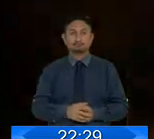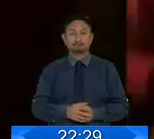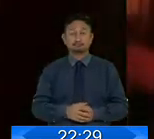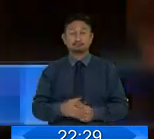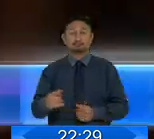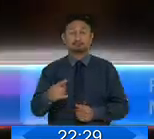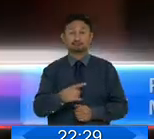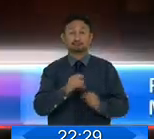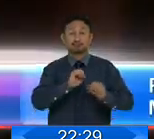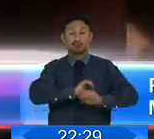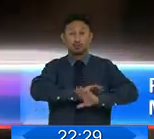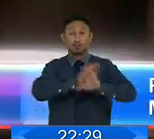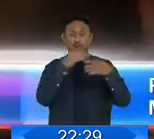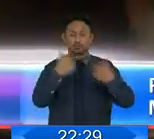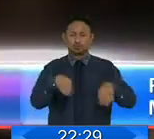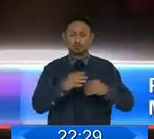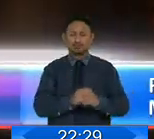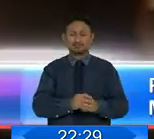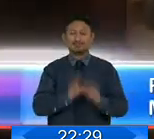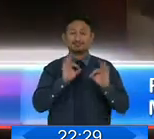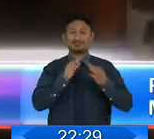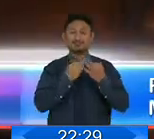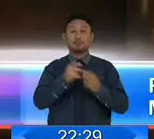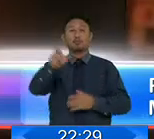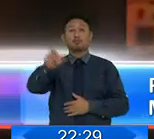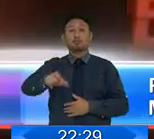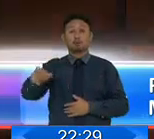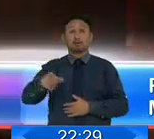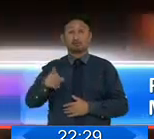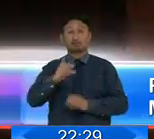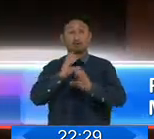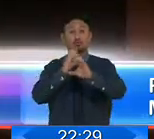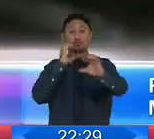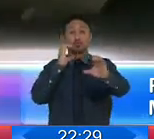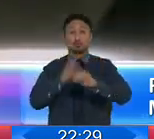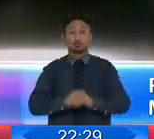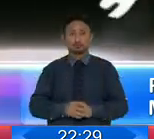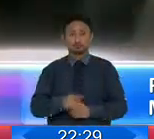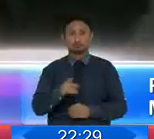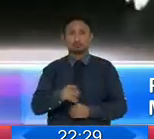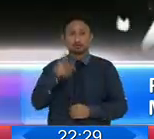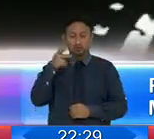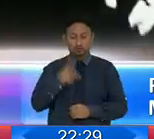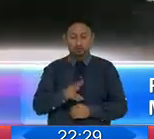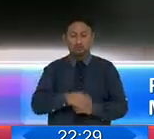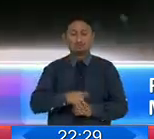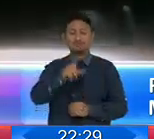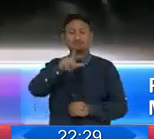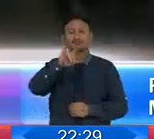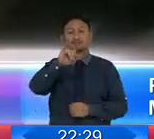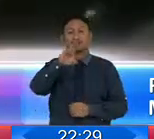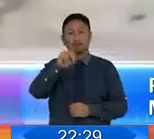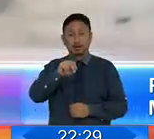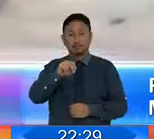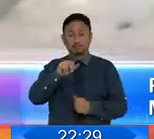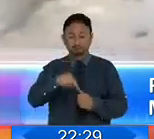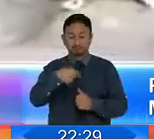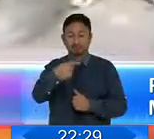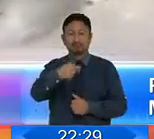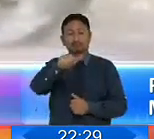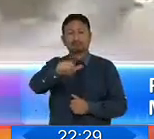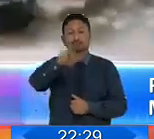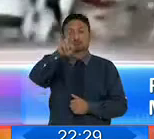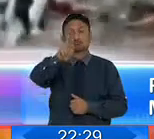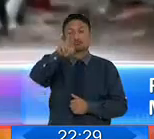La madrugada se hizo eterna para los familiares de los pasajeros del bus interprovincial que cubría la ruta Lima-Arequipa, luego de que